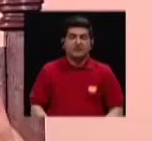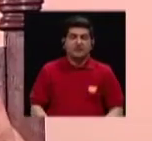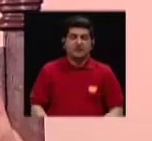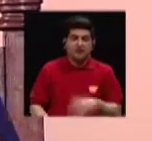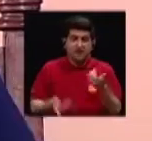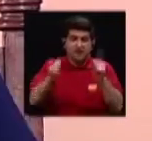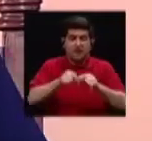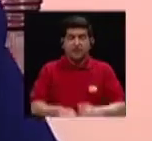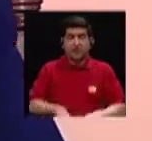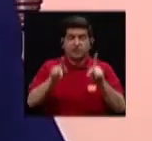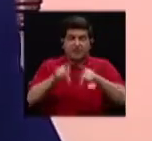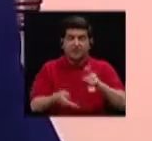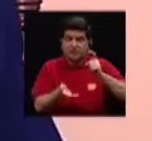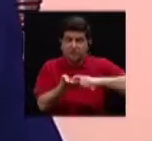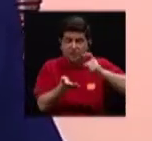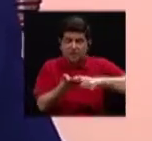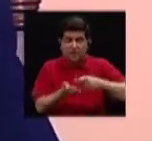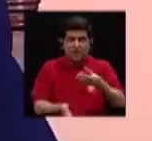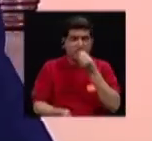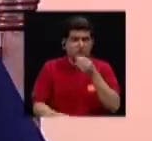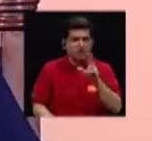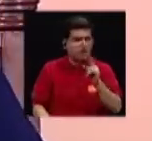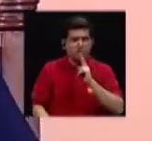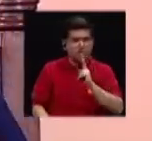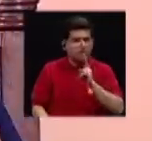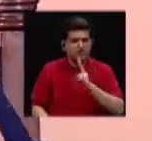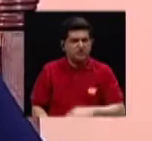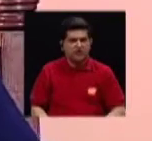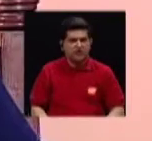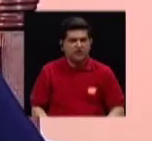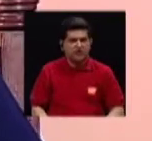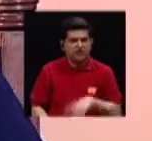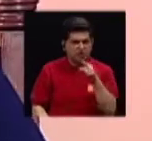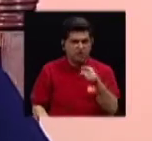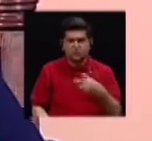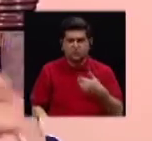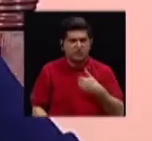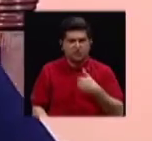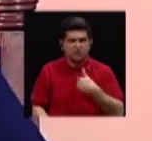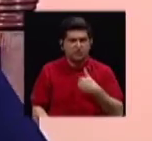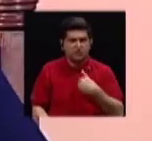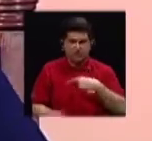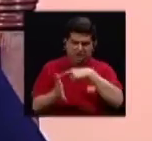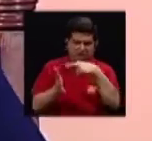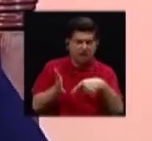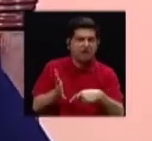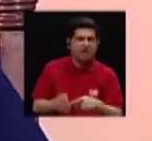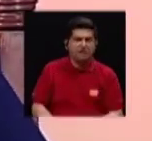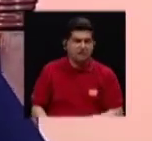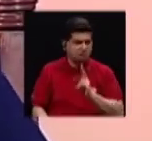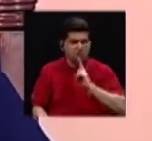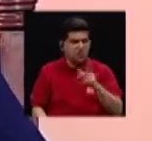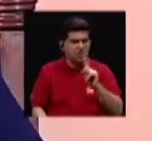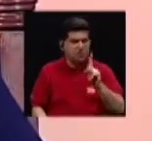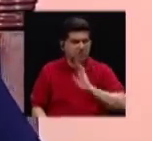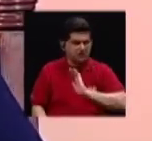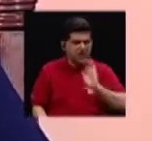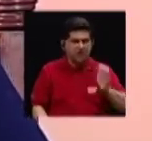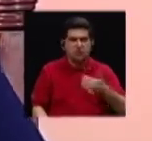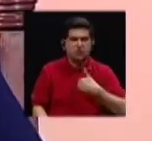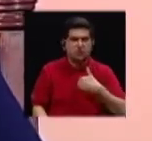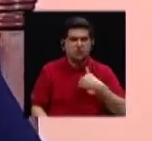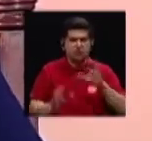deudor alimentario, mire, no es cierto. No es cierto que usted no daba esto y esto, esto. Mire, no es cierto que los chiquitos no recibían